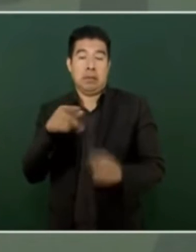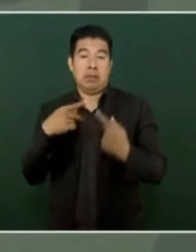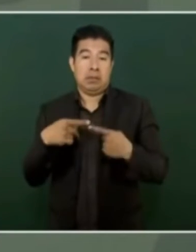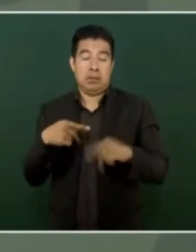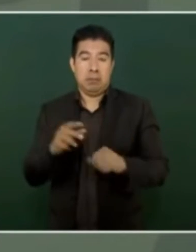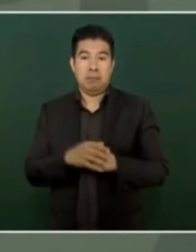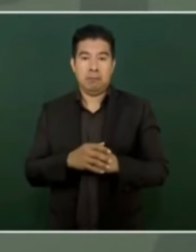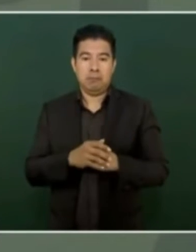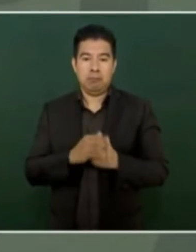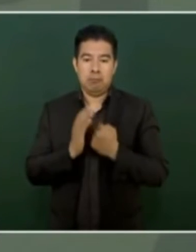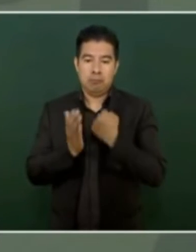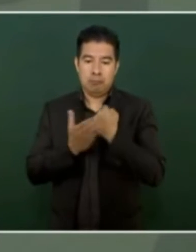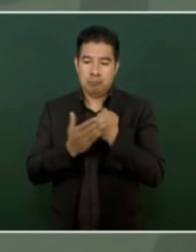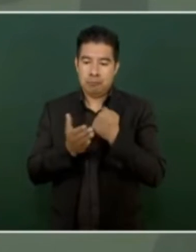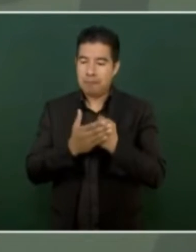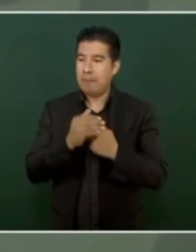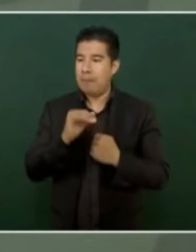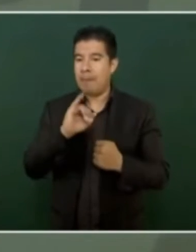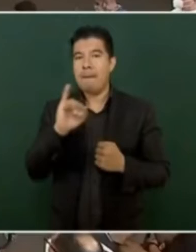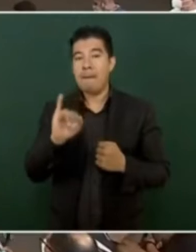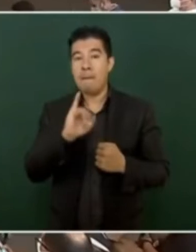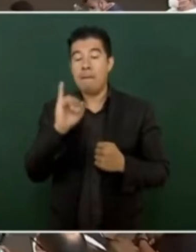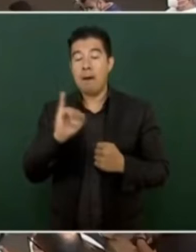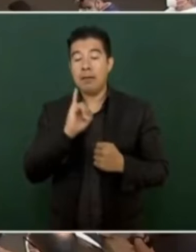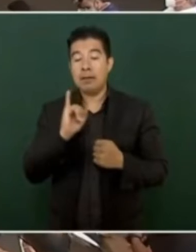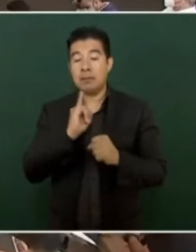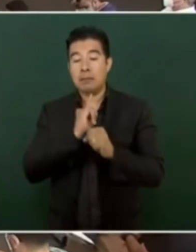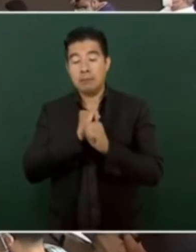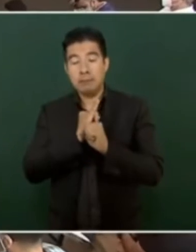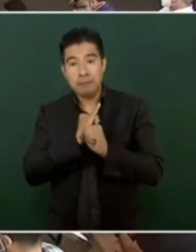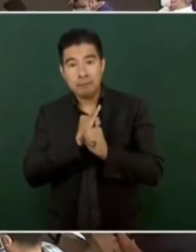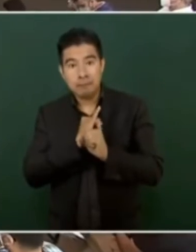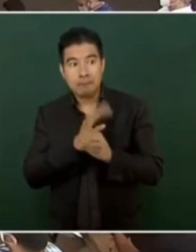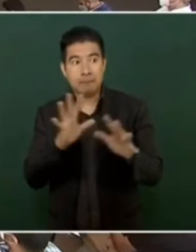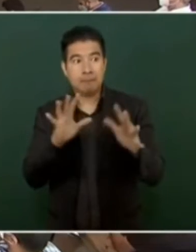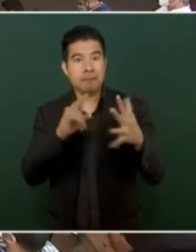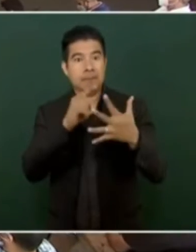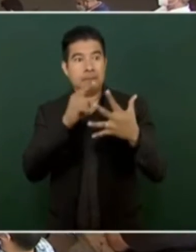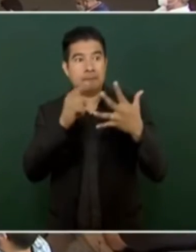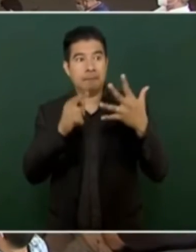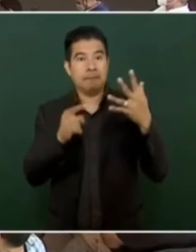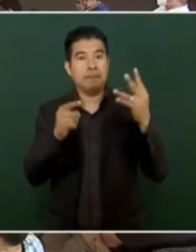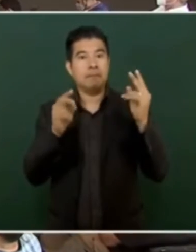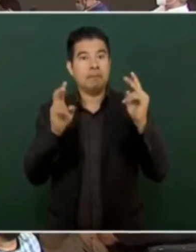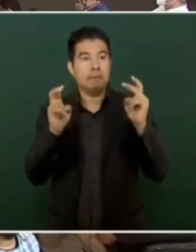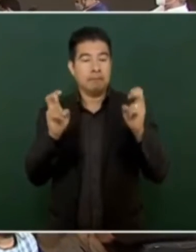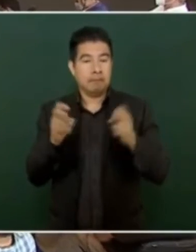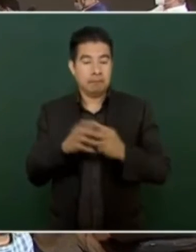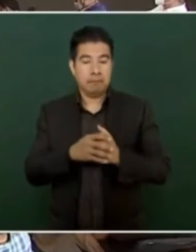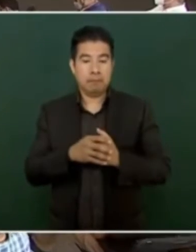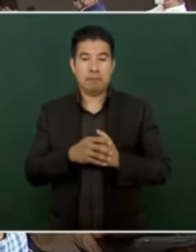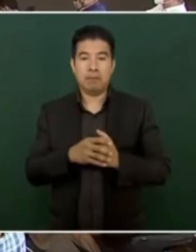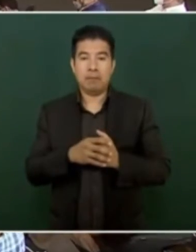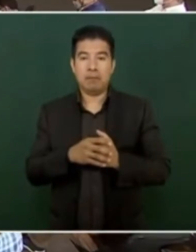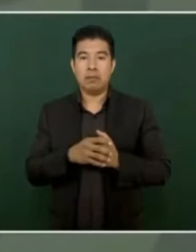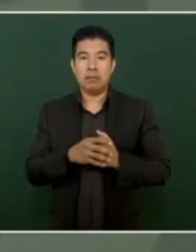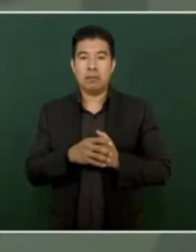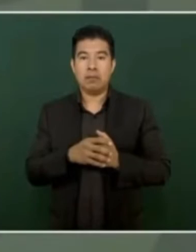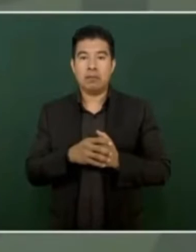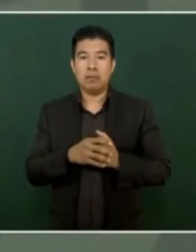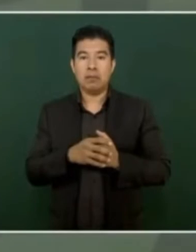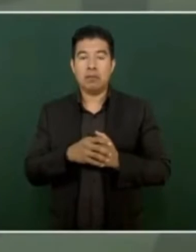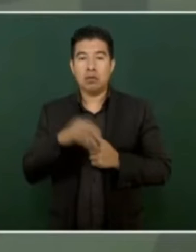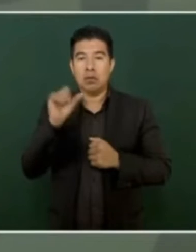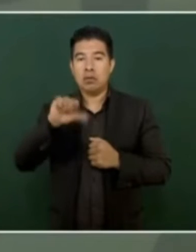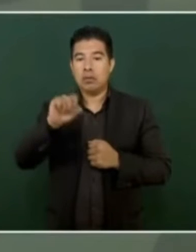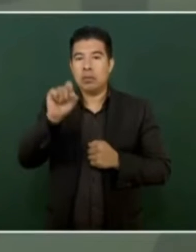jueves a informar, incluso hoy mismo se va a